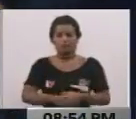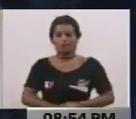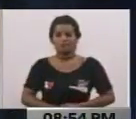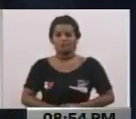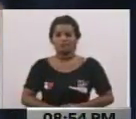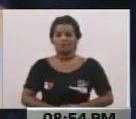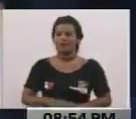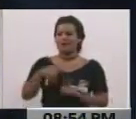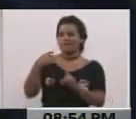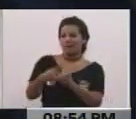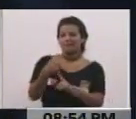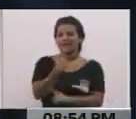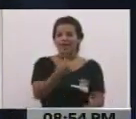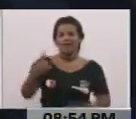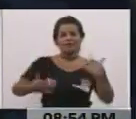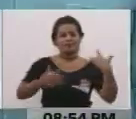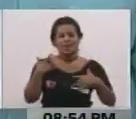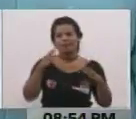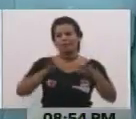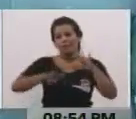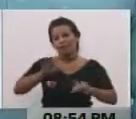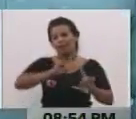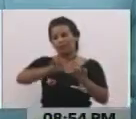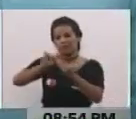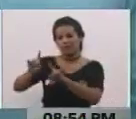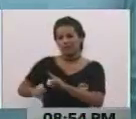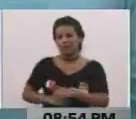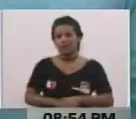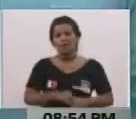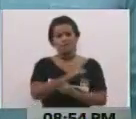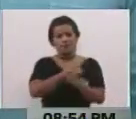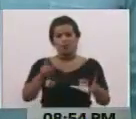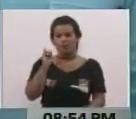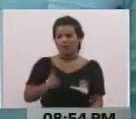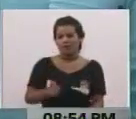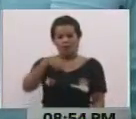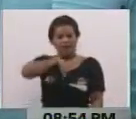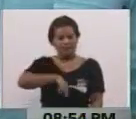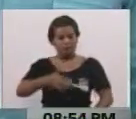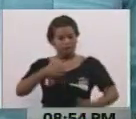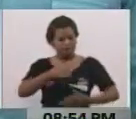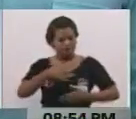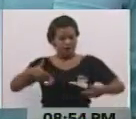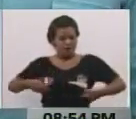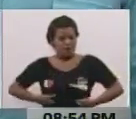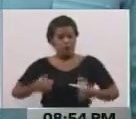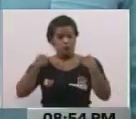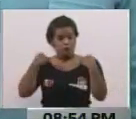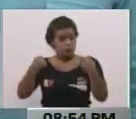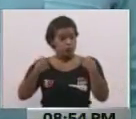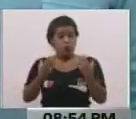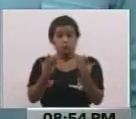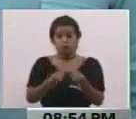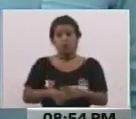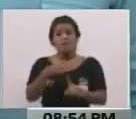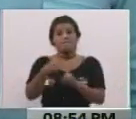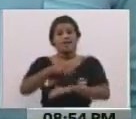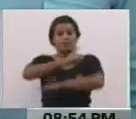diferente, pero en sí se requiere bastante esfuerzo físico. Claro, sí. Una disciplina